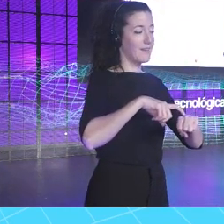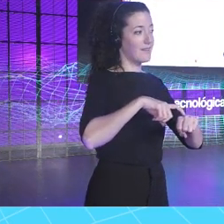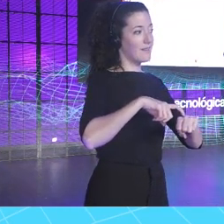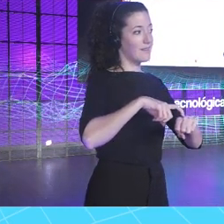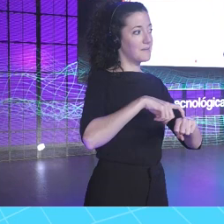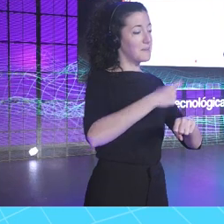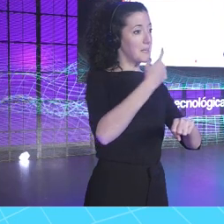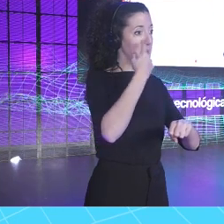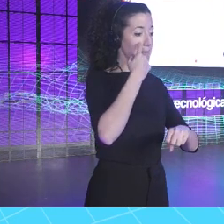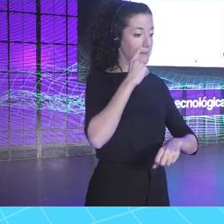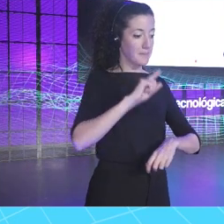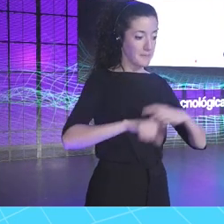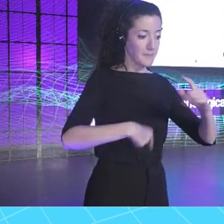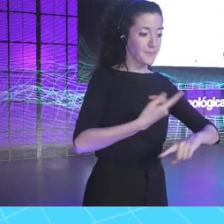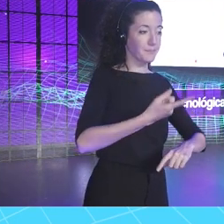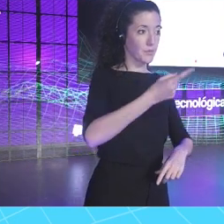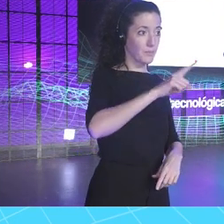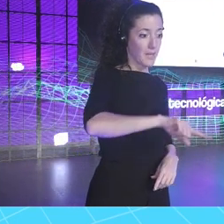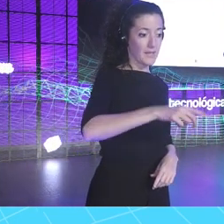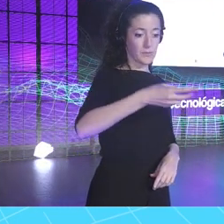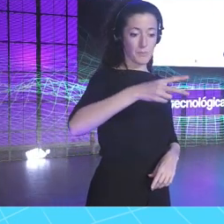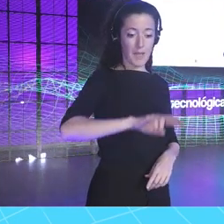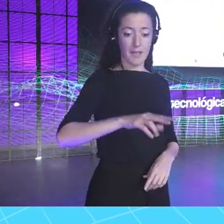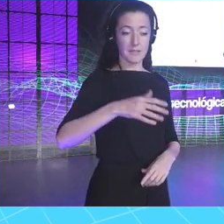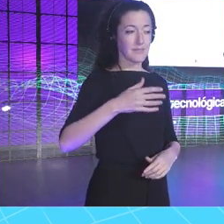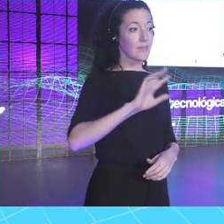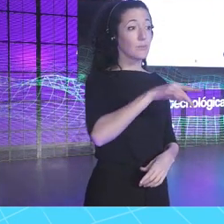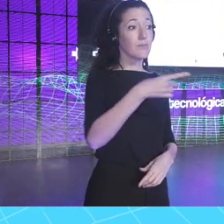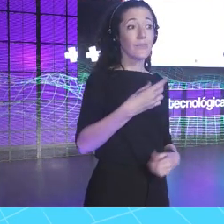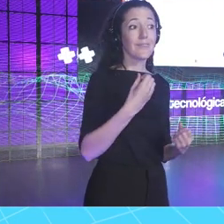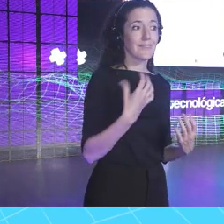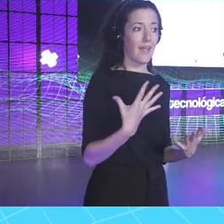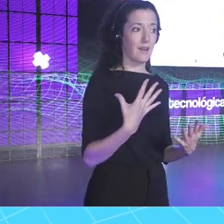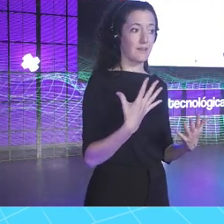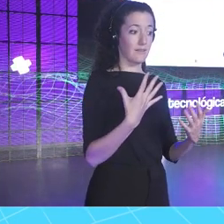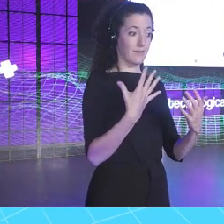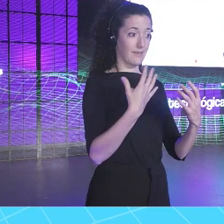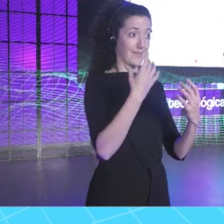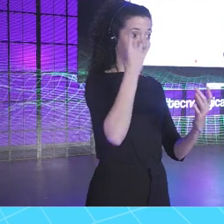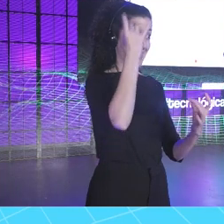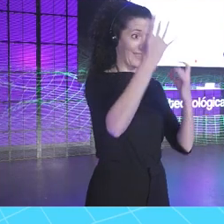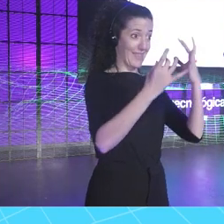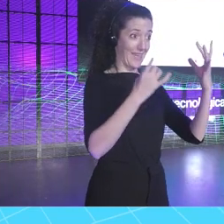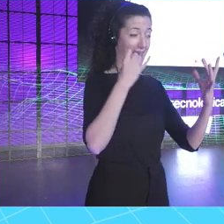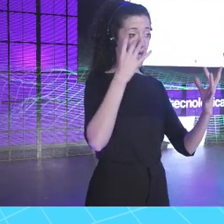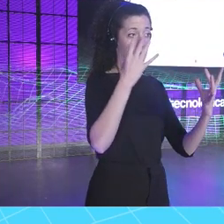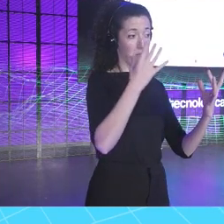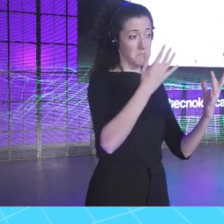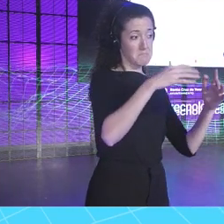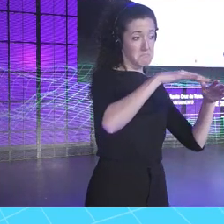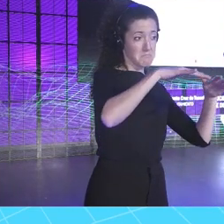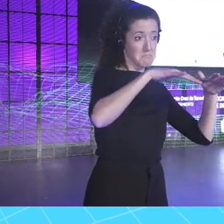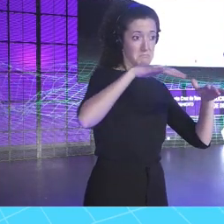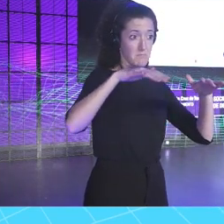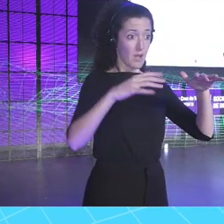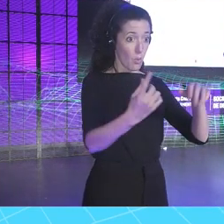los resultados al cabo de un mes de dos meses veremos que todas tienen unos resultados iguales y que hay una que despunta muchísimo Esta es la buena no significa que hayamos encontrado